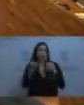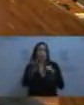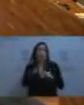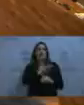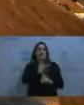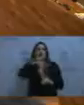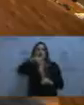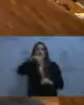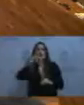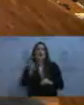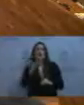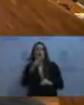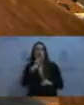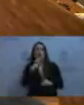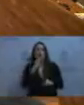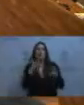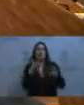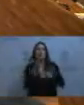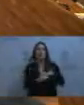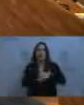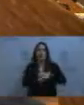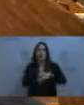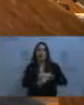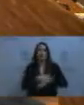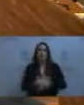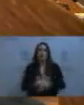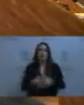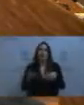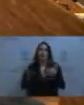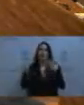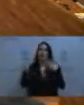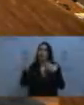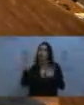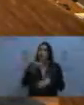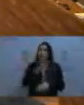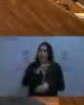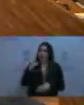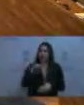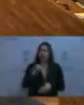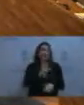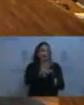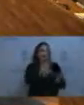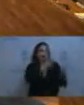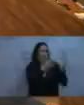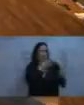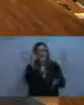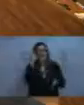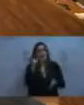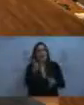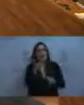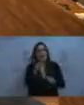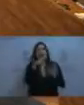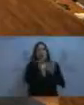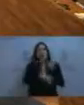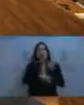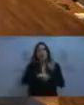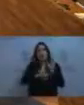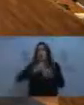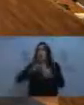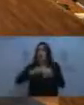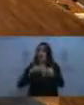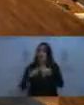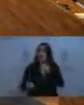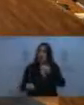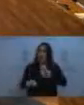Mons. Tiene la palabra el Consejo de Gobierno. Gracias, señor presidente. Señoría, como sabe, la normativa de aplicación es distinta según